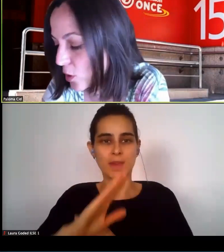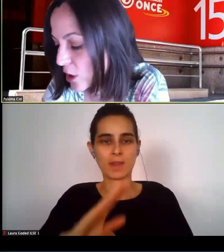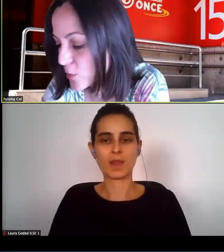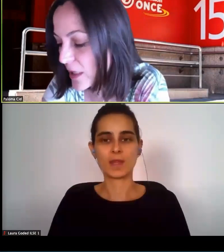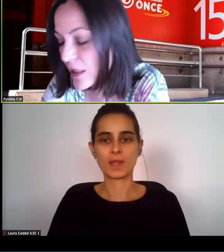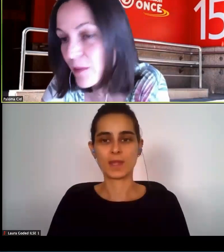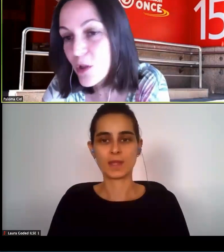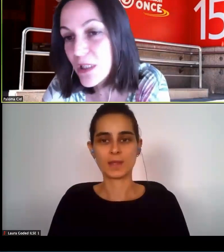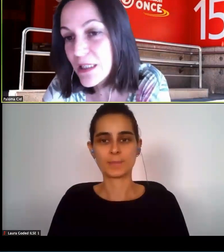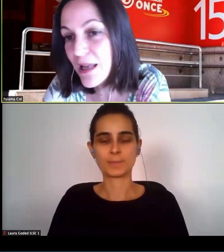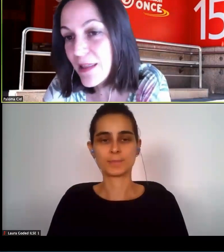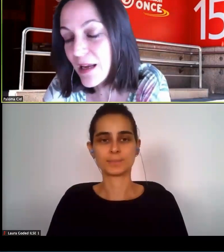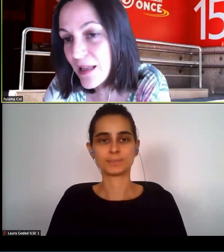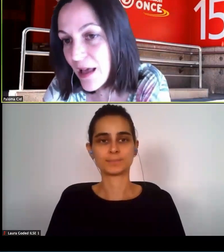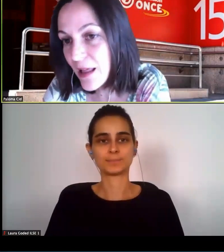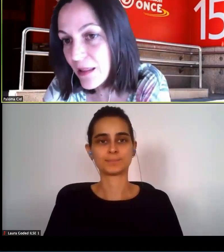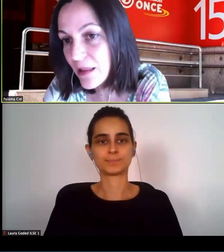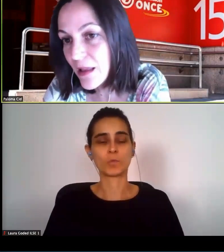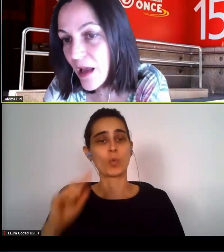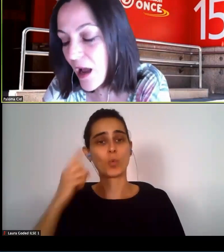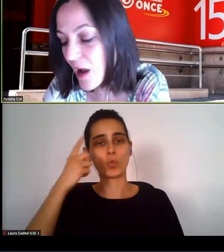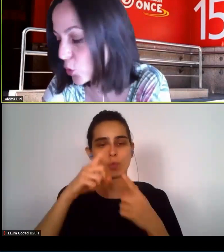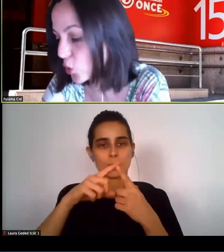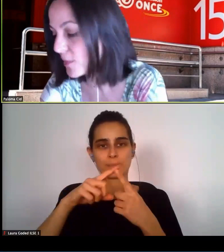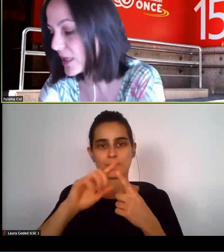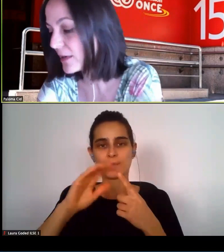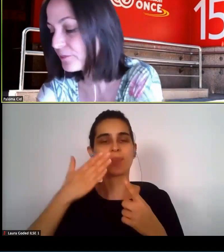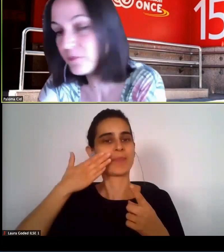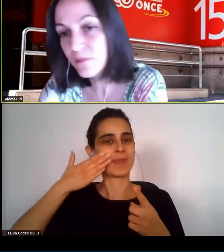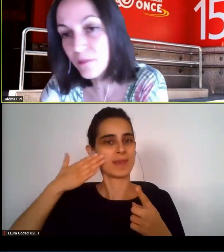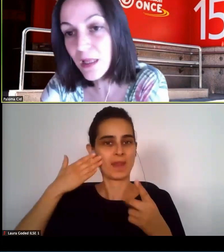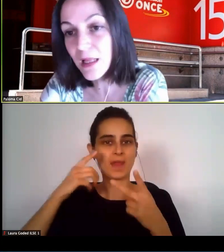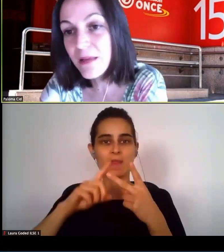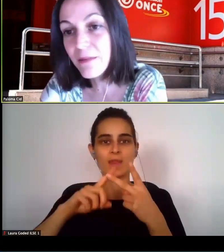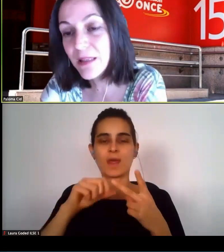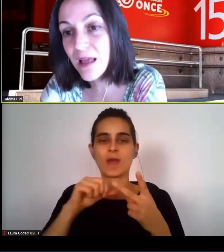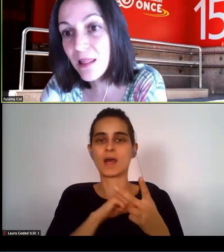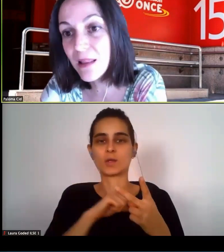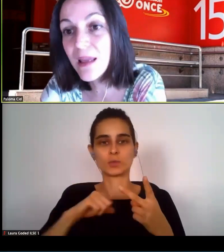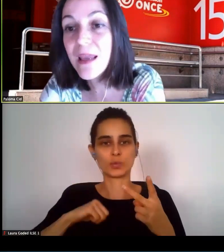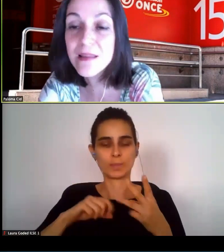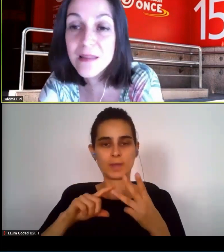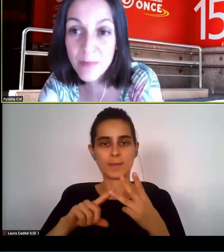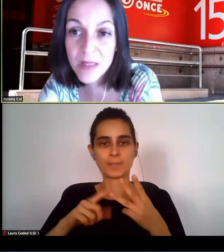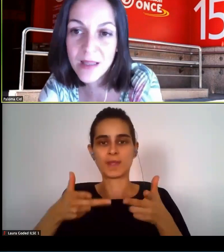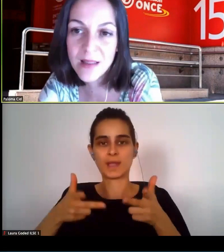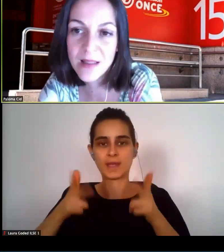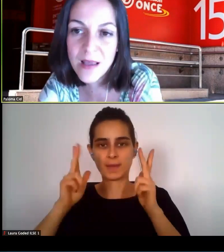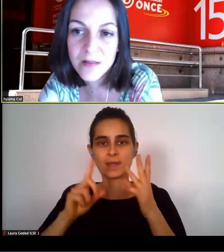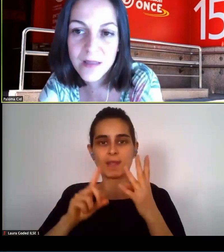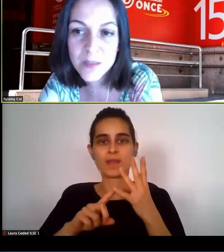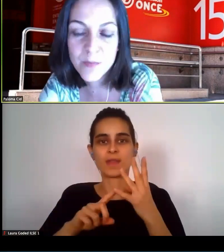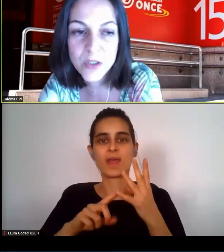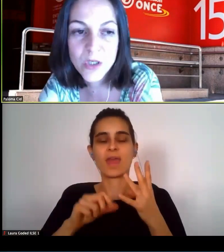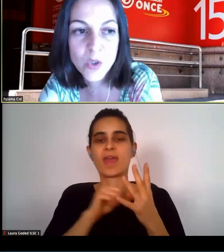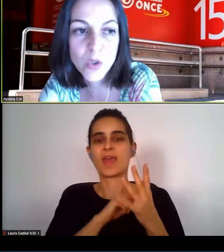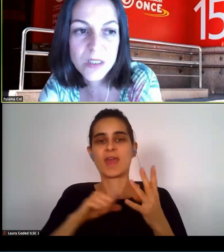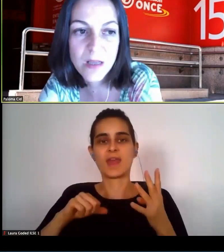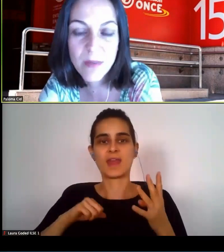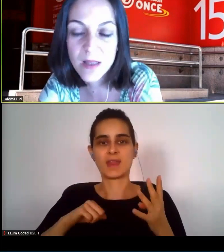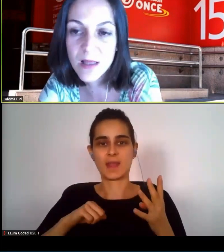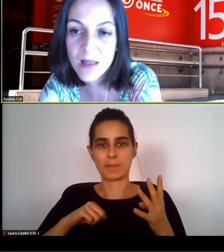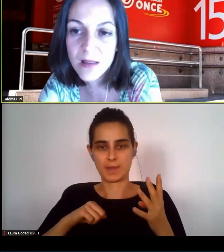Uno de los principios es la dignidad, autonomía, libertad e independencia de las personas